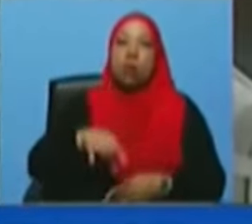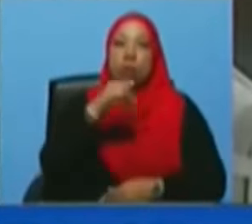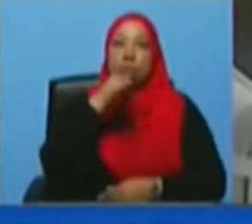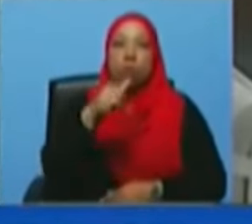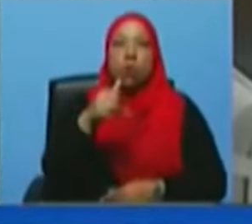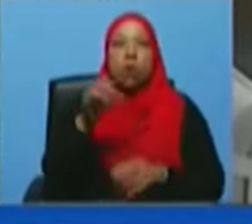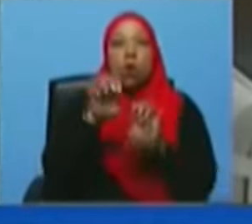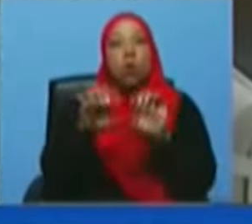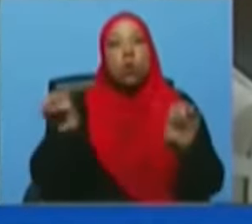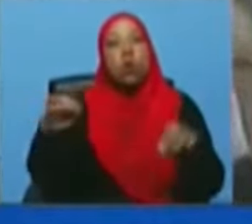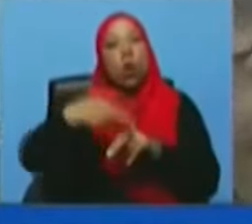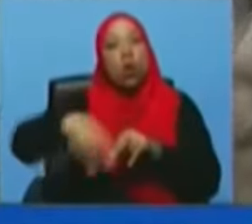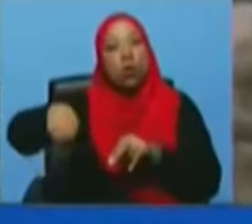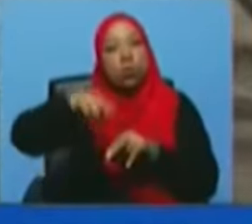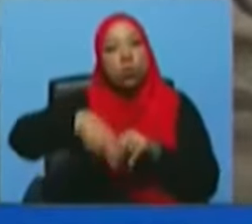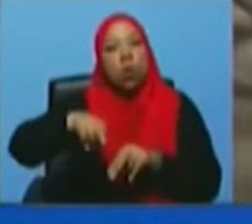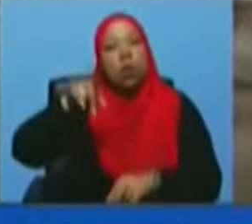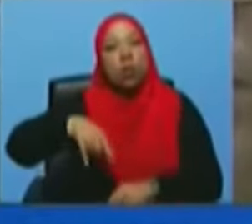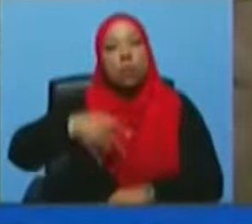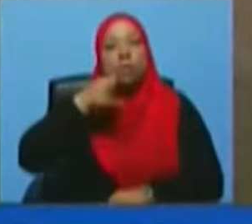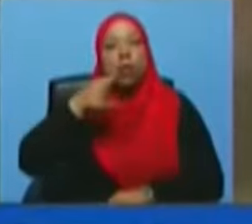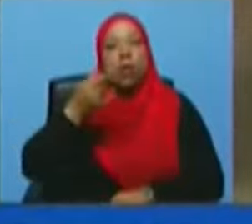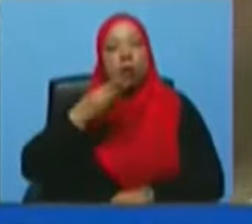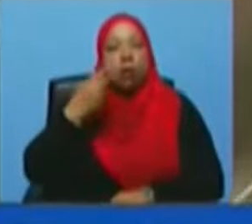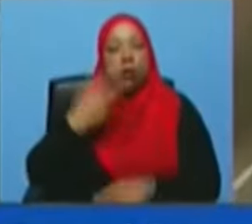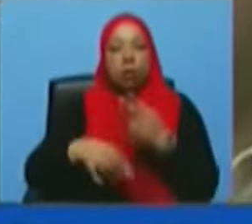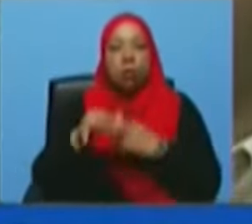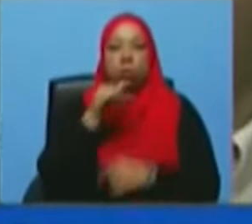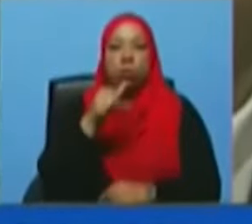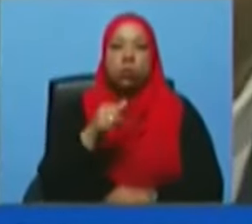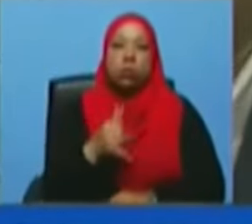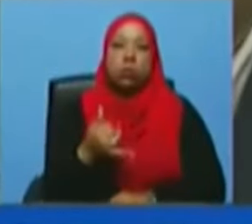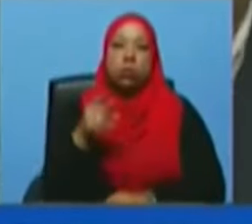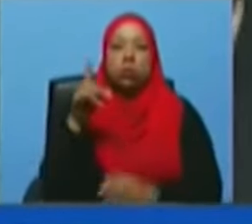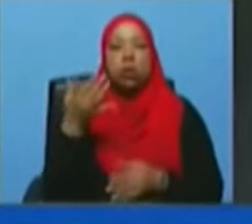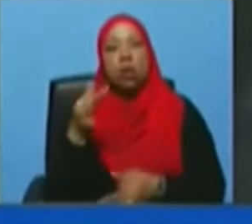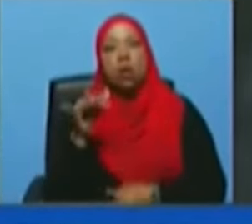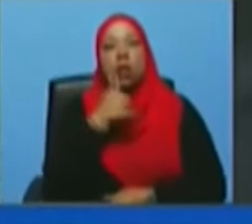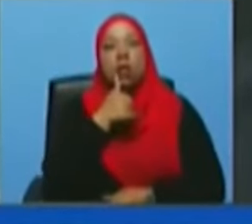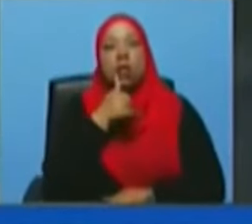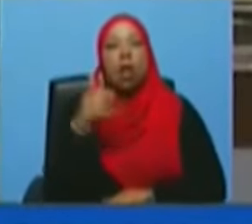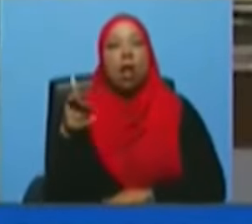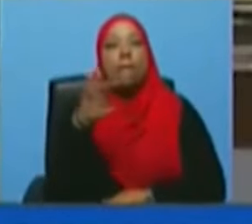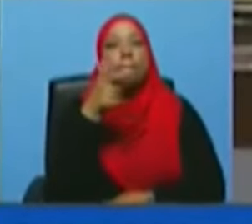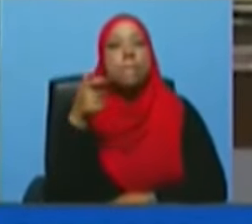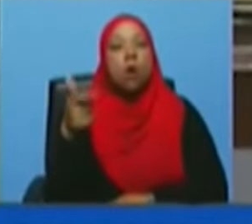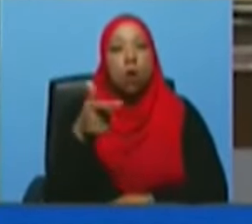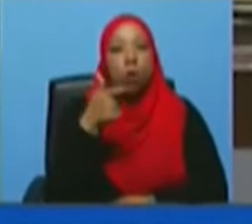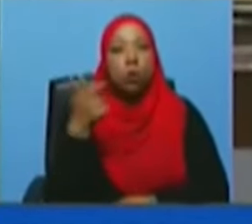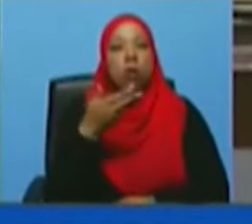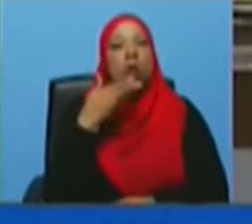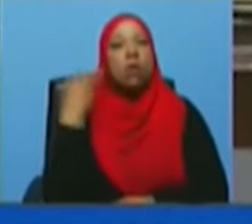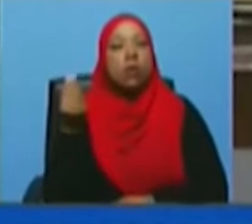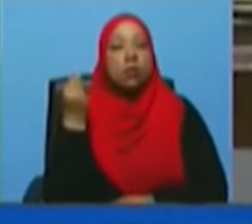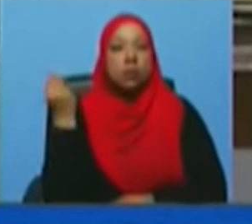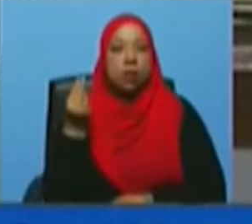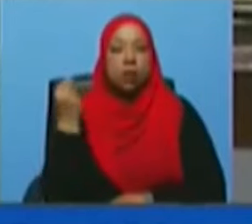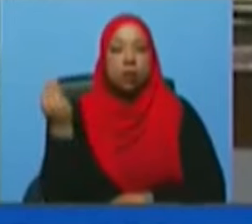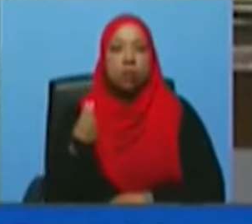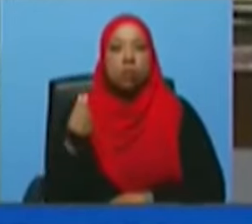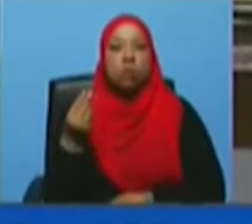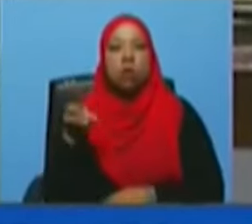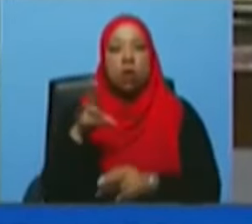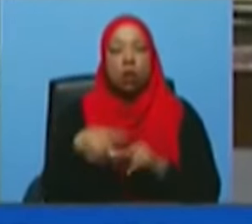por educar a los niños a las niñas Mientras hay quienes buscan a jóvenes casi